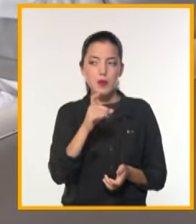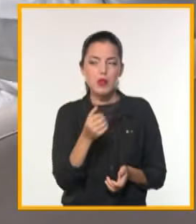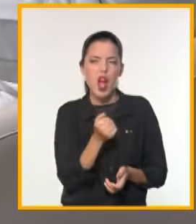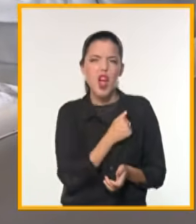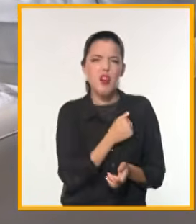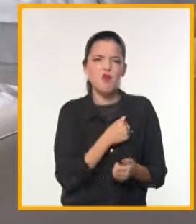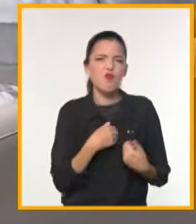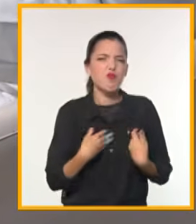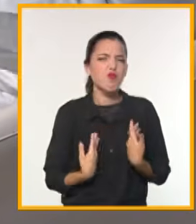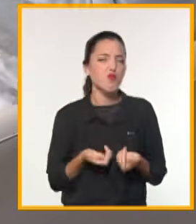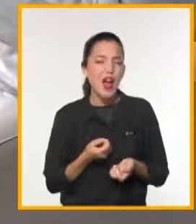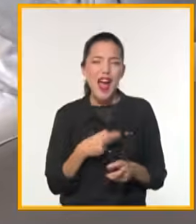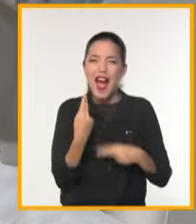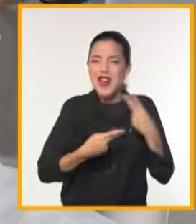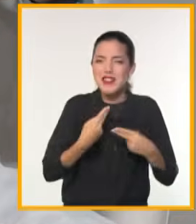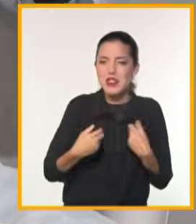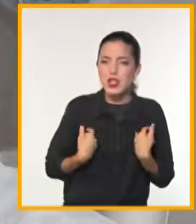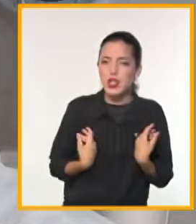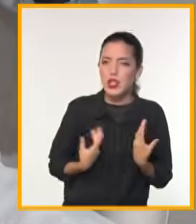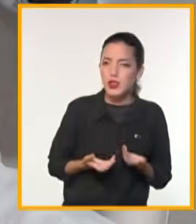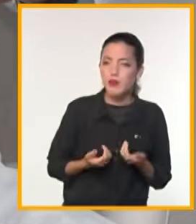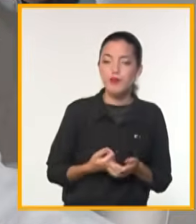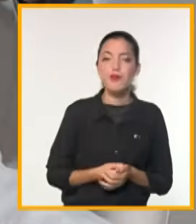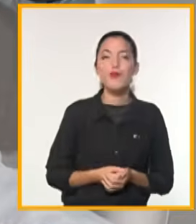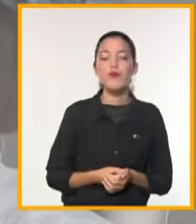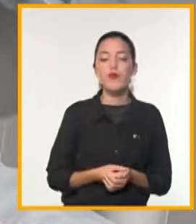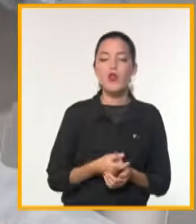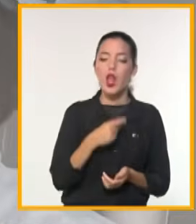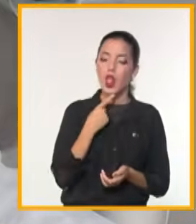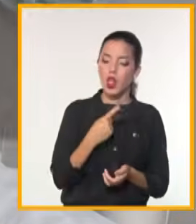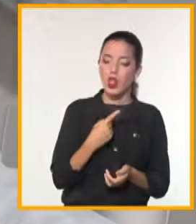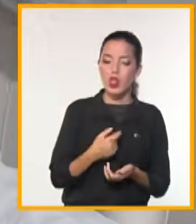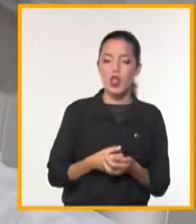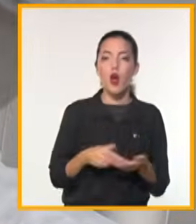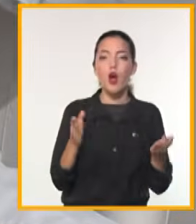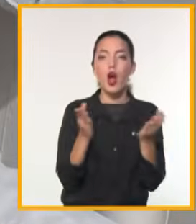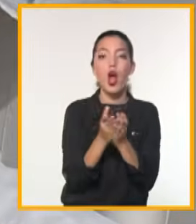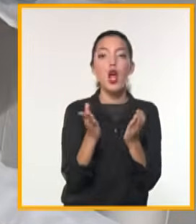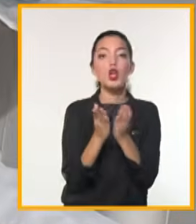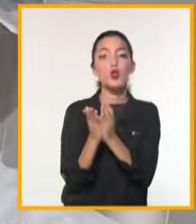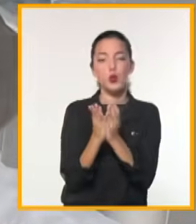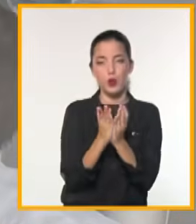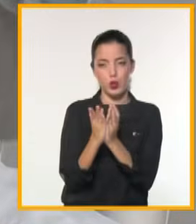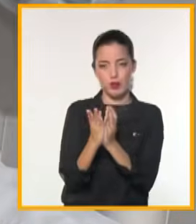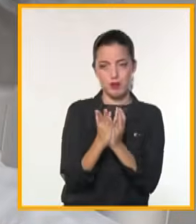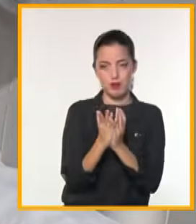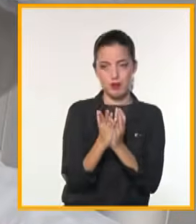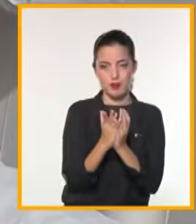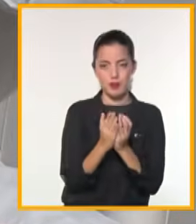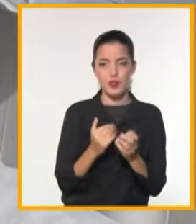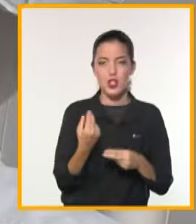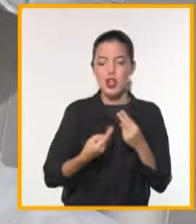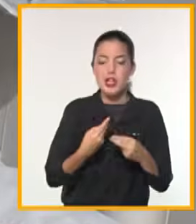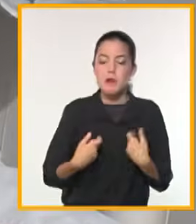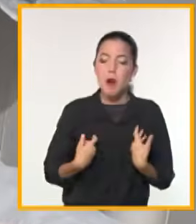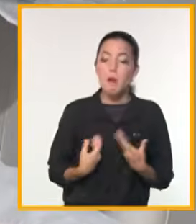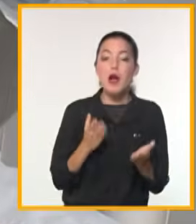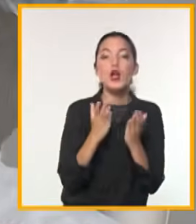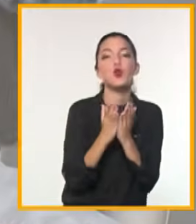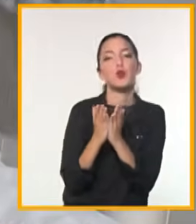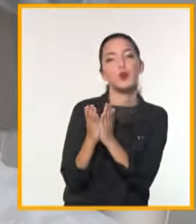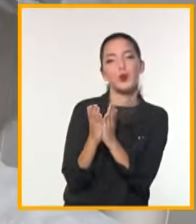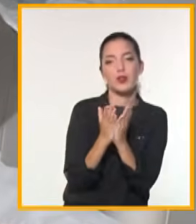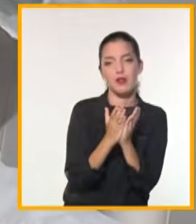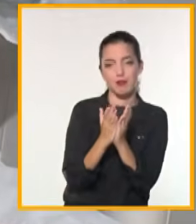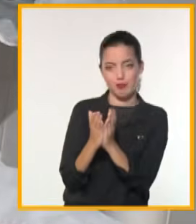podemos hacer? Y él dijo estudiar. Claro. Y entonces nosotros nos dedicamos entonces a hacer la carrera, a estudiar. A